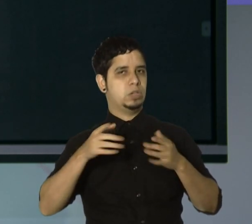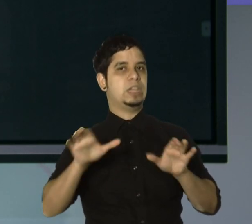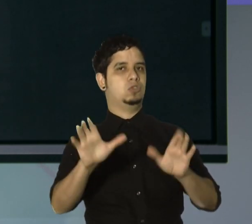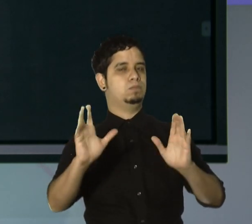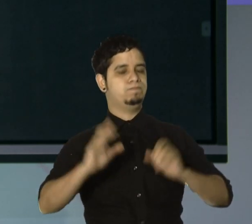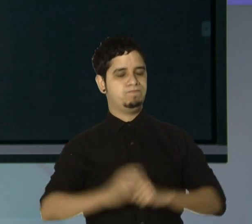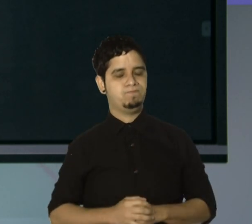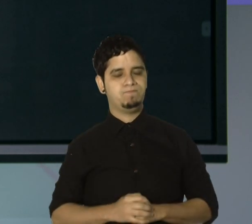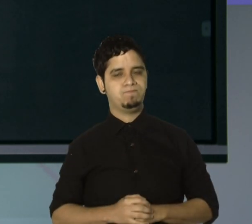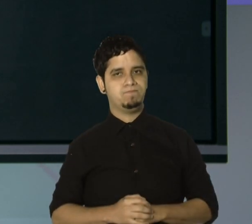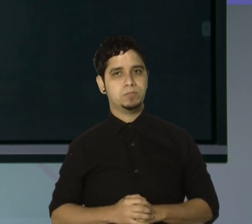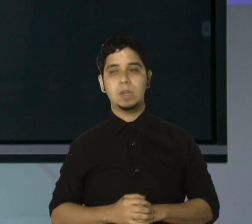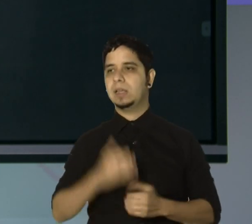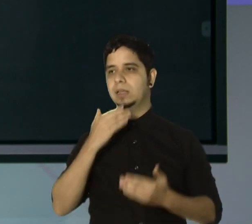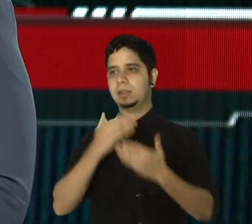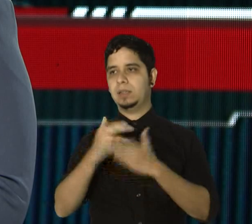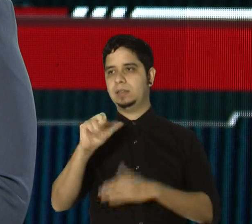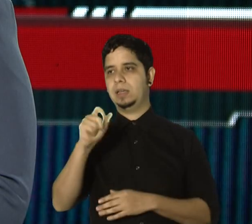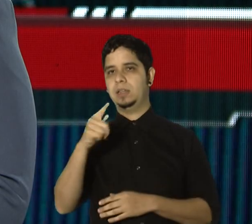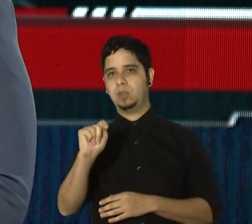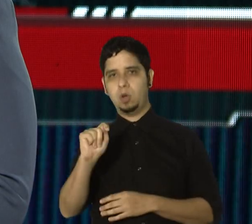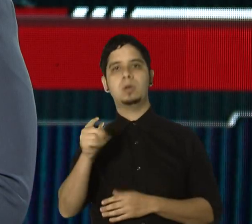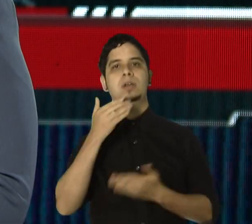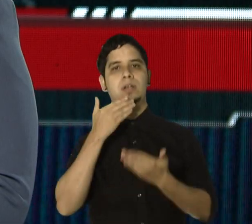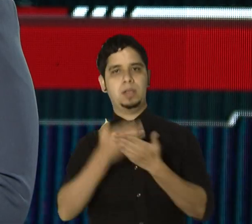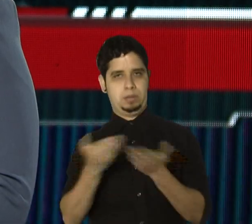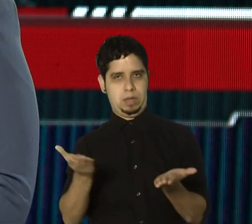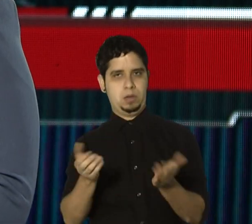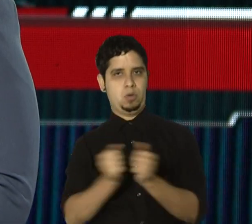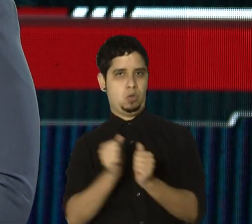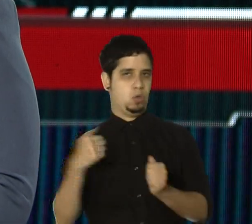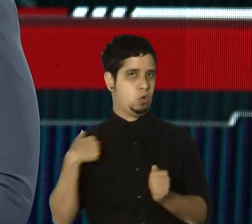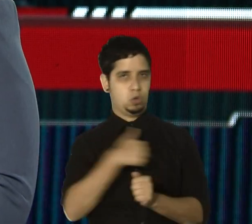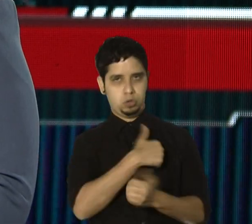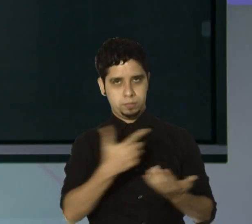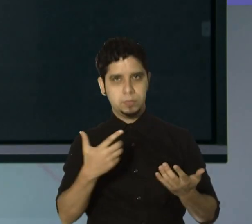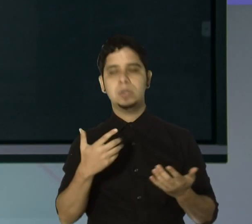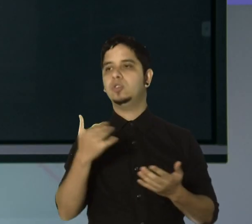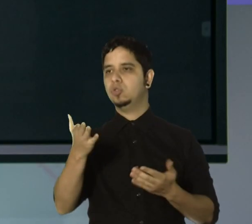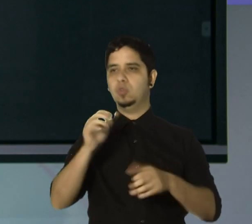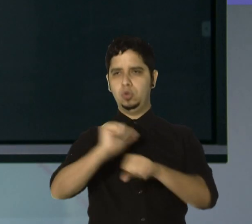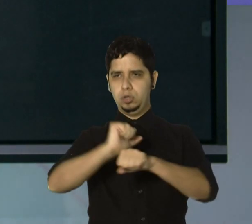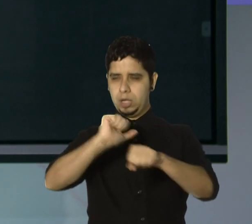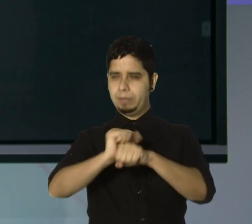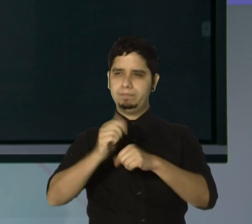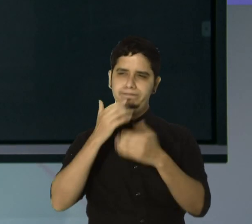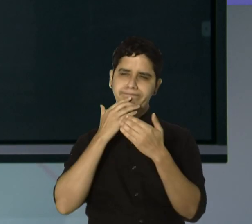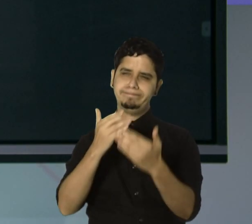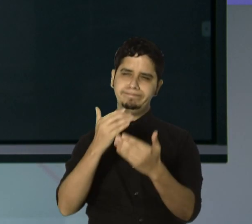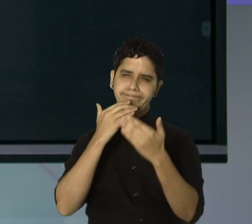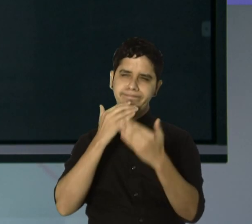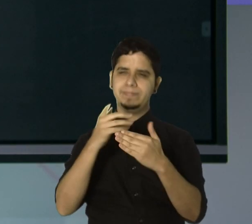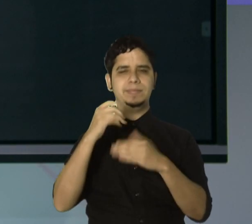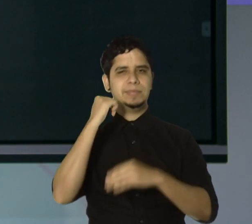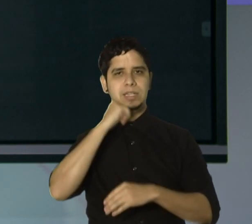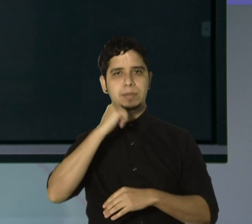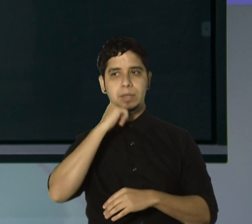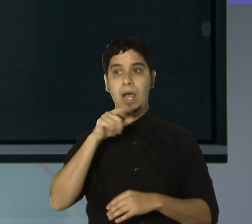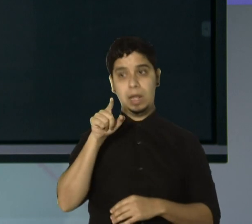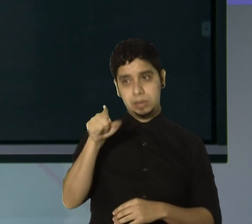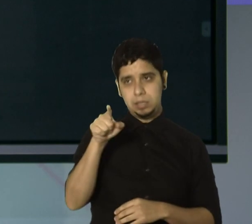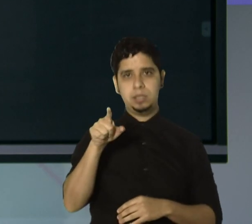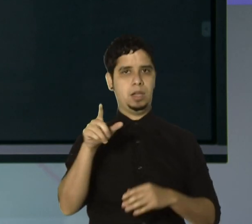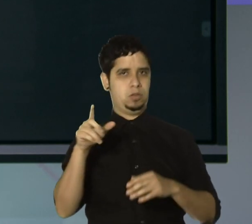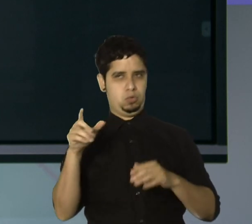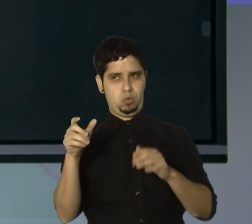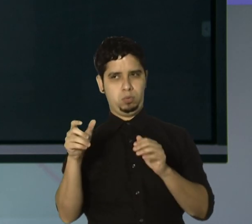gracias, Sargento. Muy agradecido con su presencia aquí. Le agradecemos la labor que usted hace en la calle diariamente, a usted y a sus